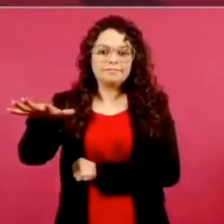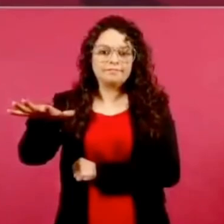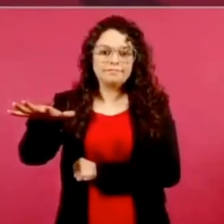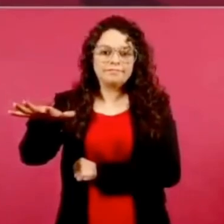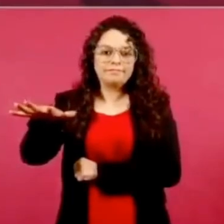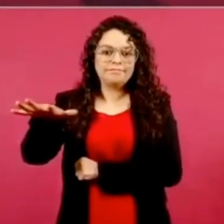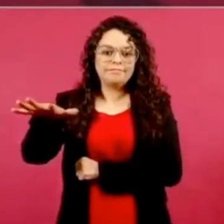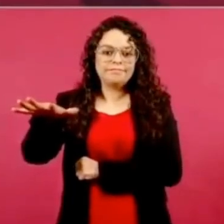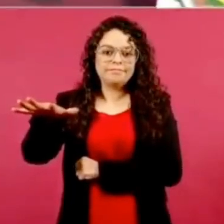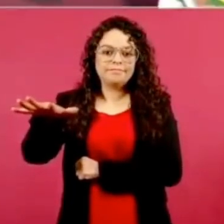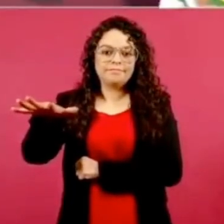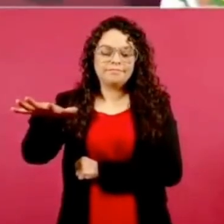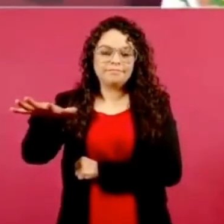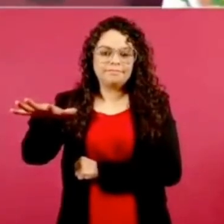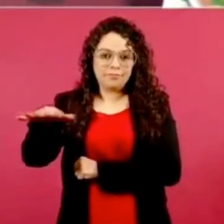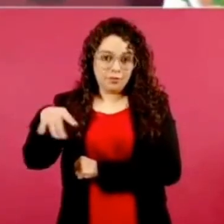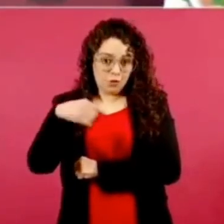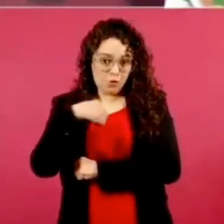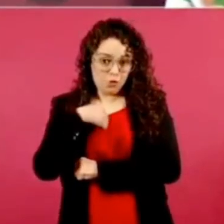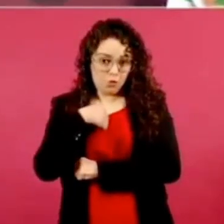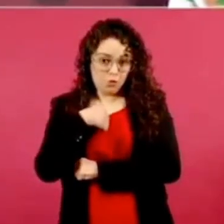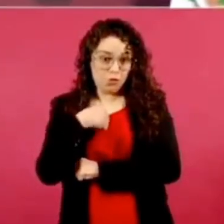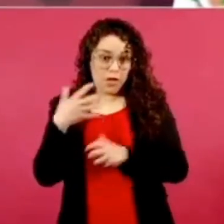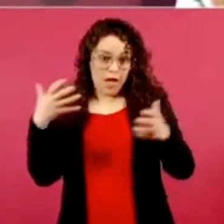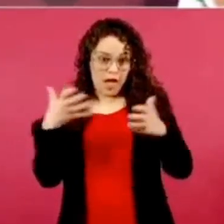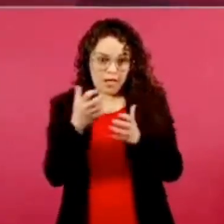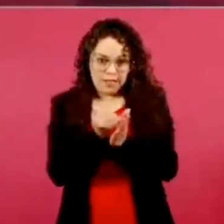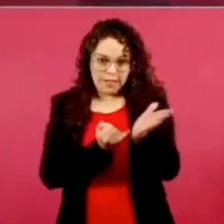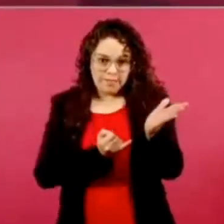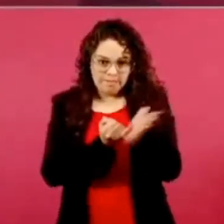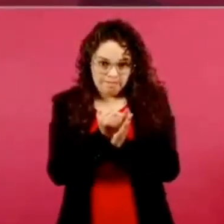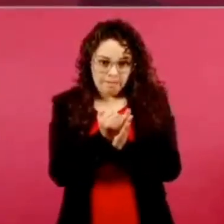por ese acto, por esa decisión,